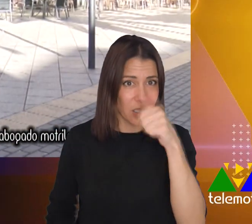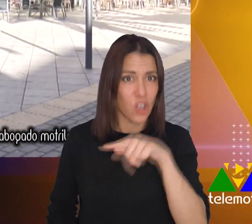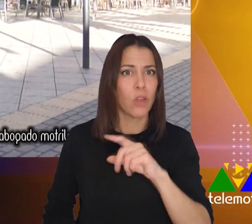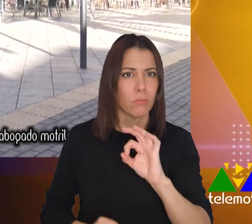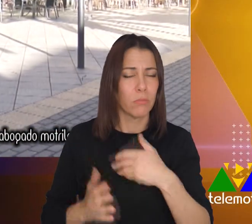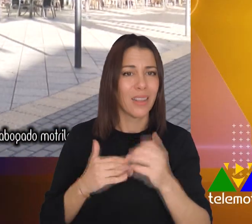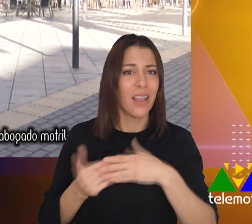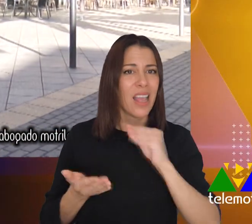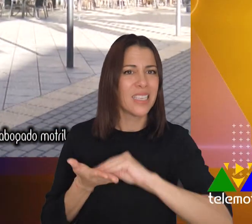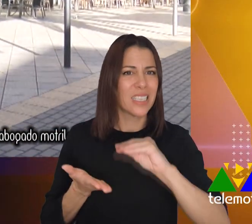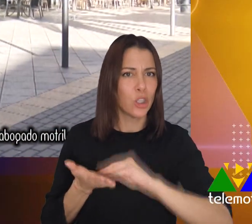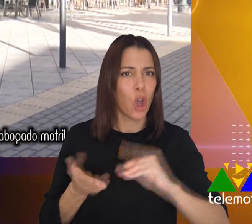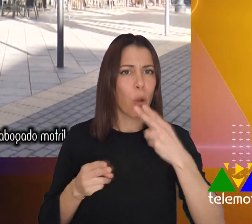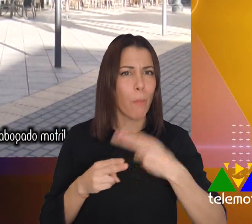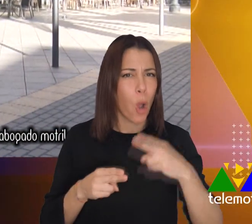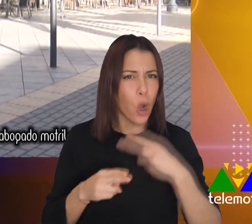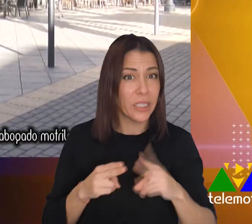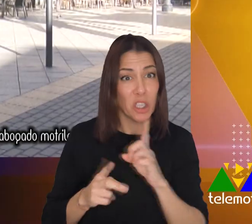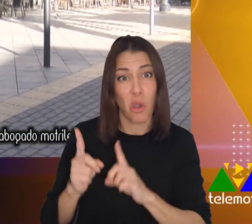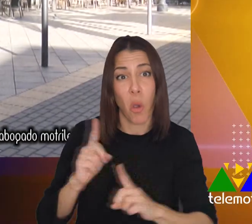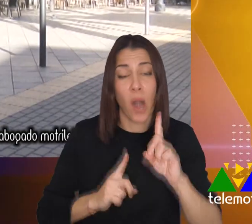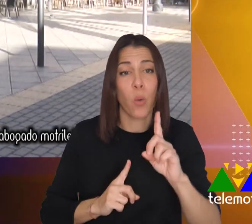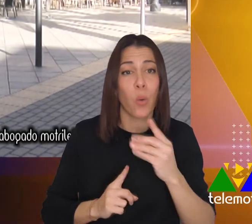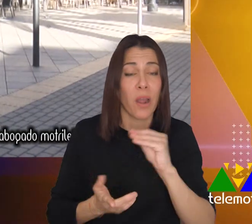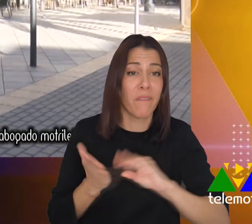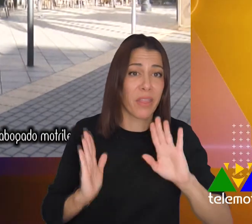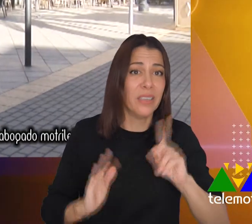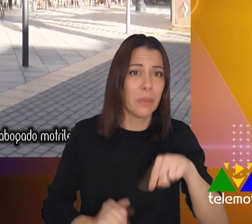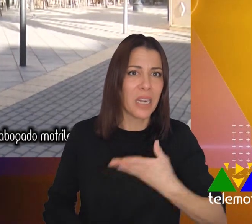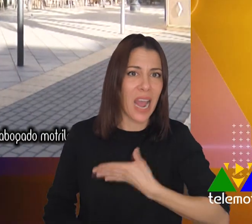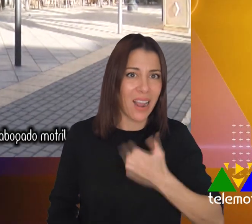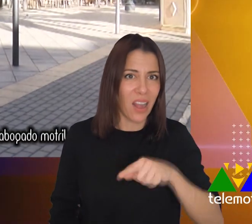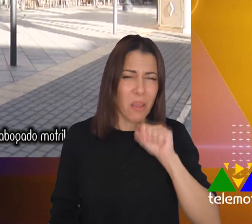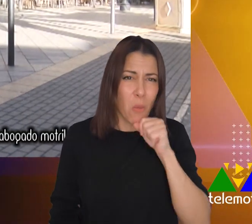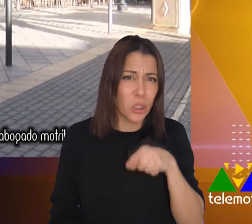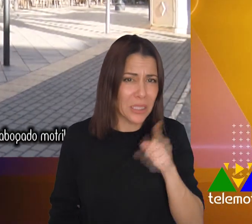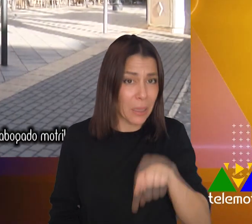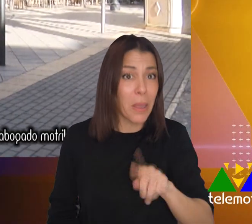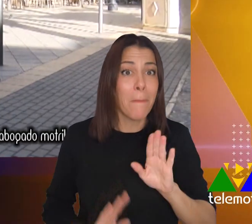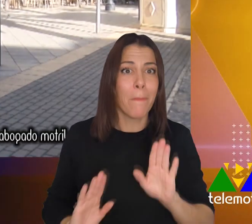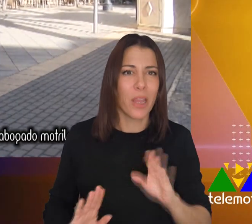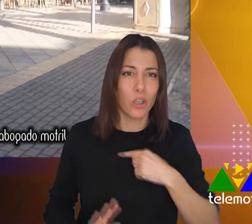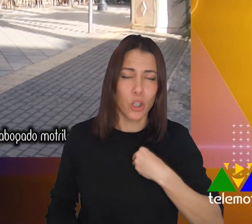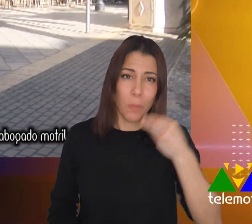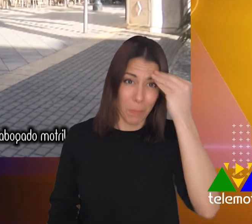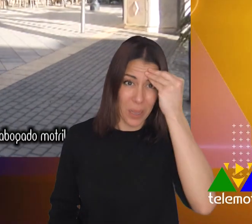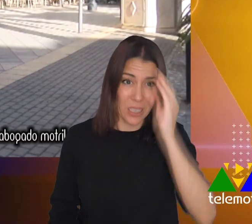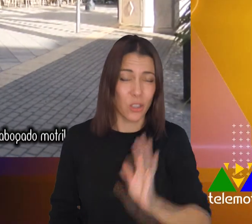escritor, político alguna vez, fue alcalde de Motril incluso, pero yo creo